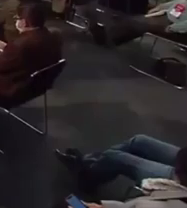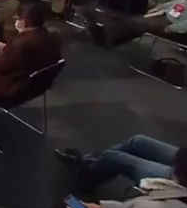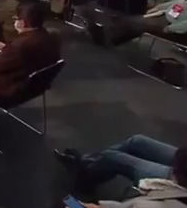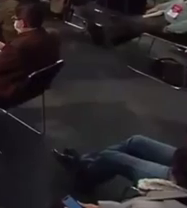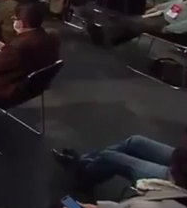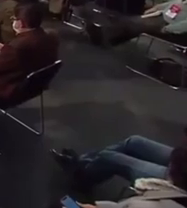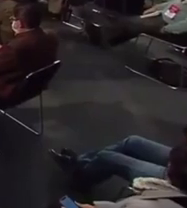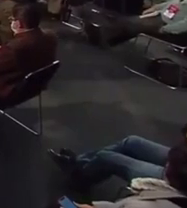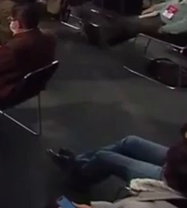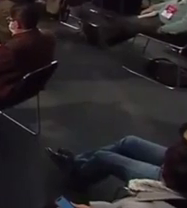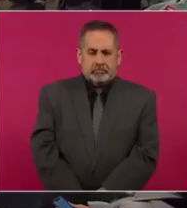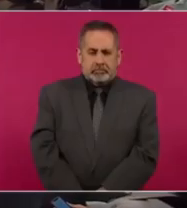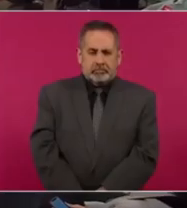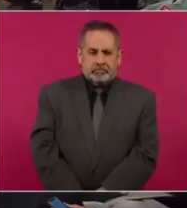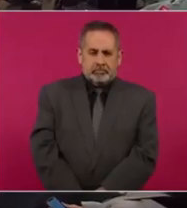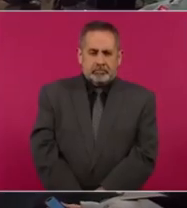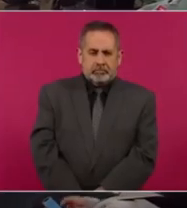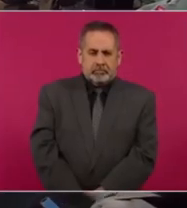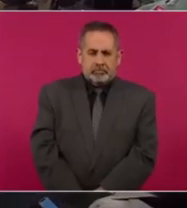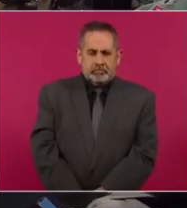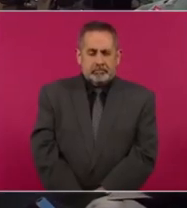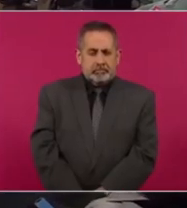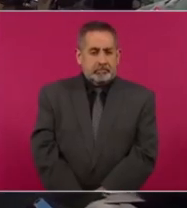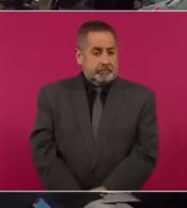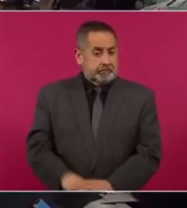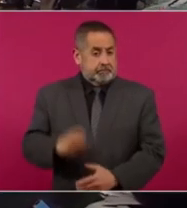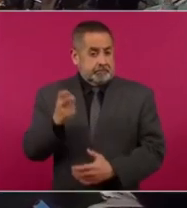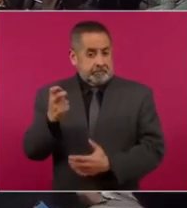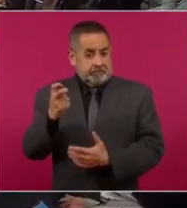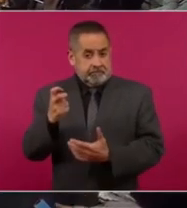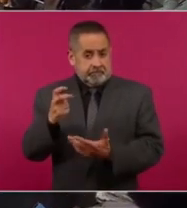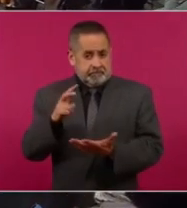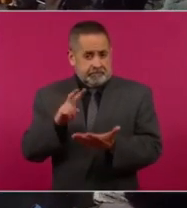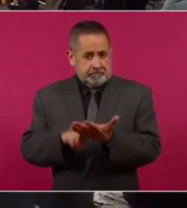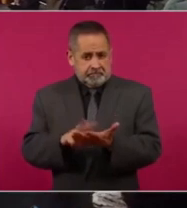una cédula profesional, esa cédula tiene pleno valor.